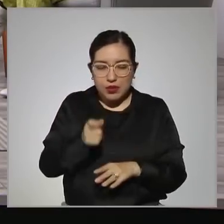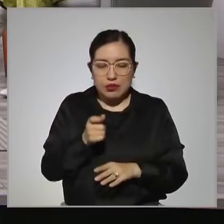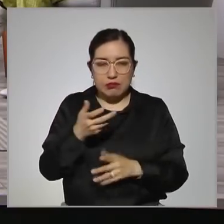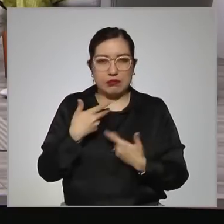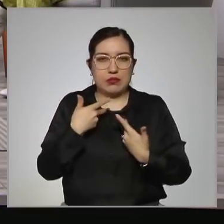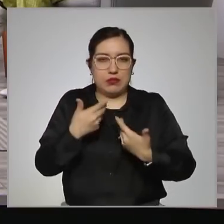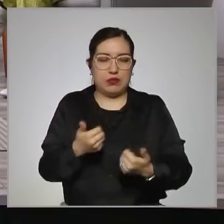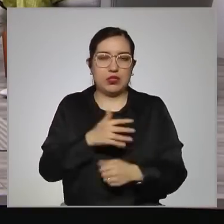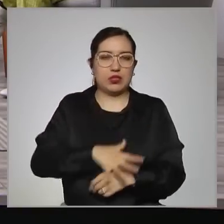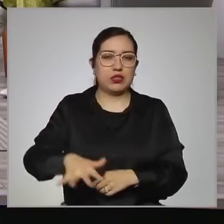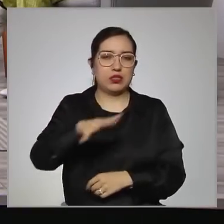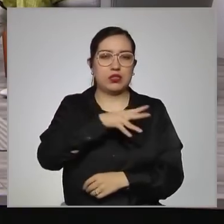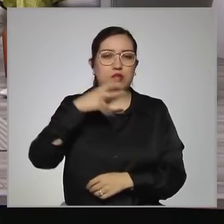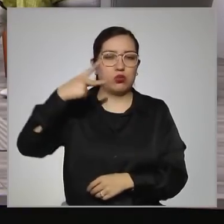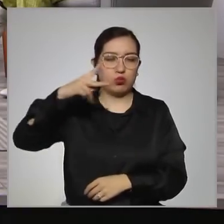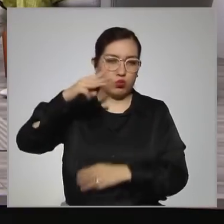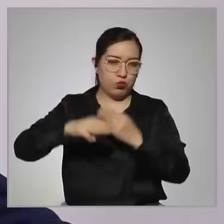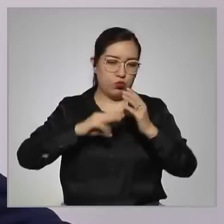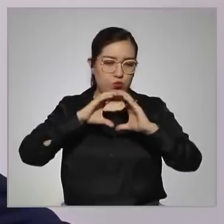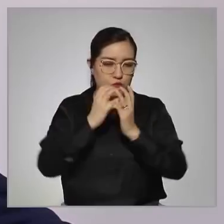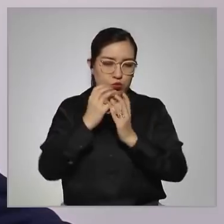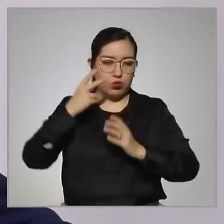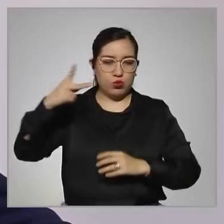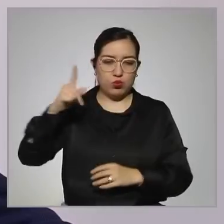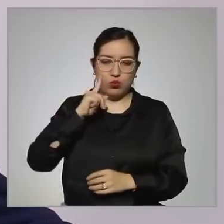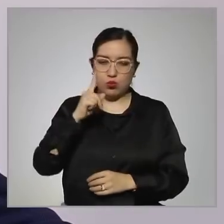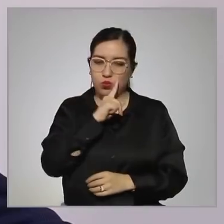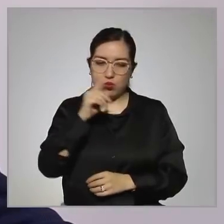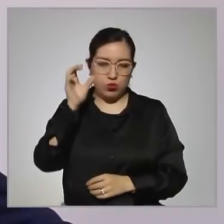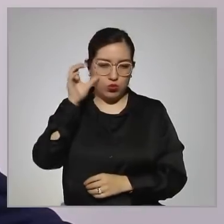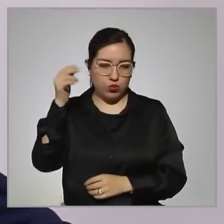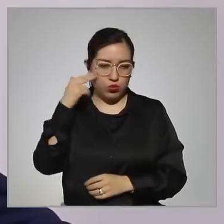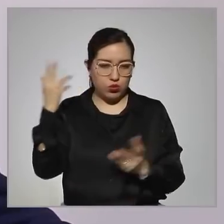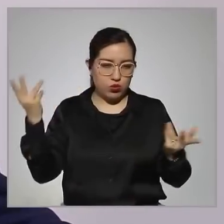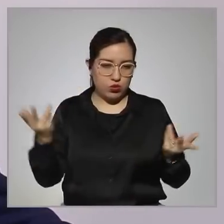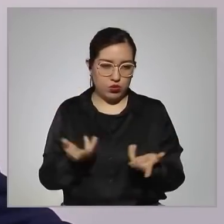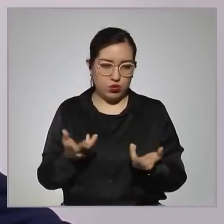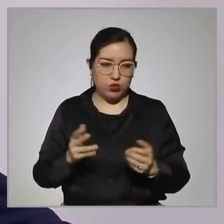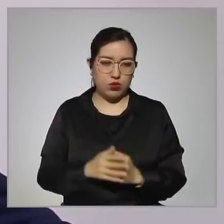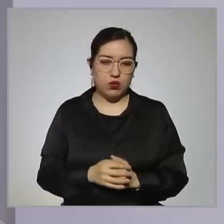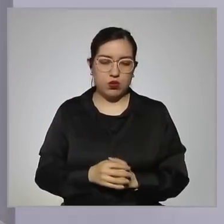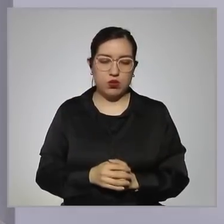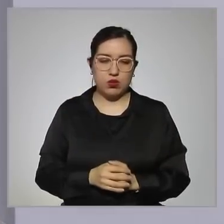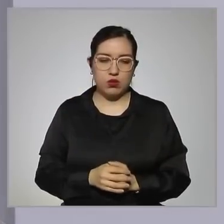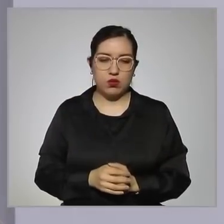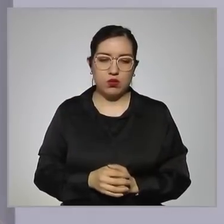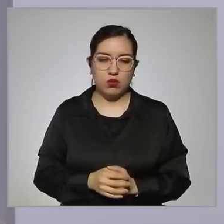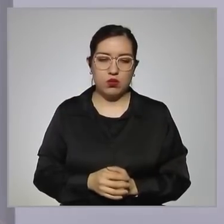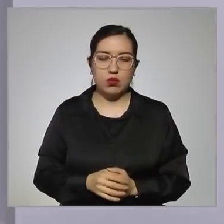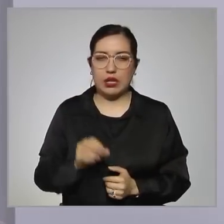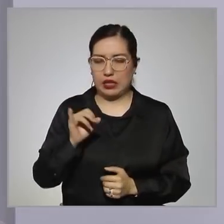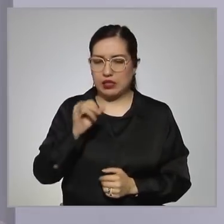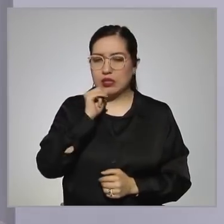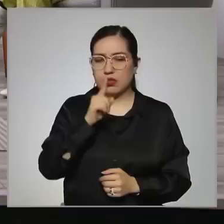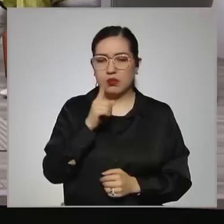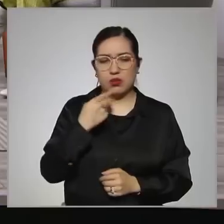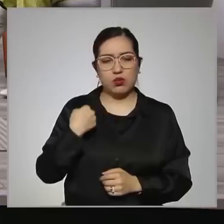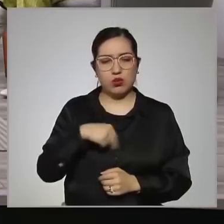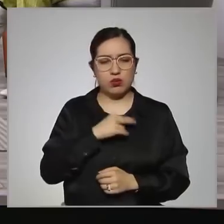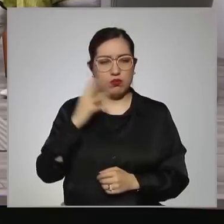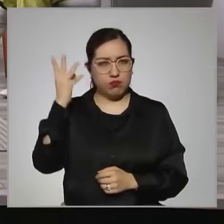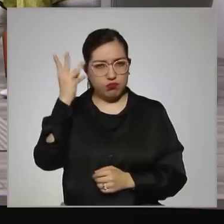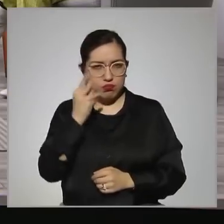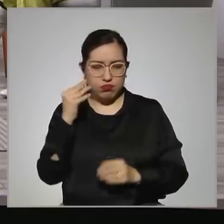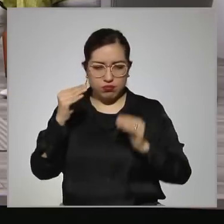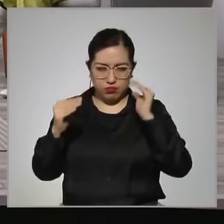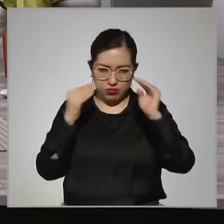comprender la realidad del mundo, pero así lo hace en todo caso la cultura china. Y eso- En efecto, nos lleva mucho a la reflexión, justo con